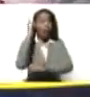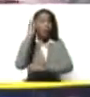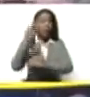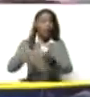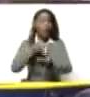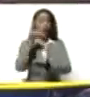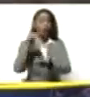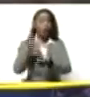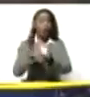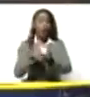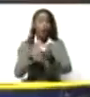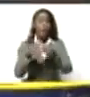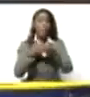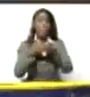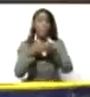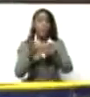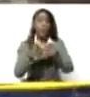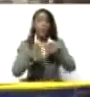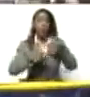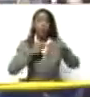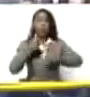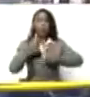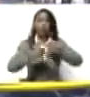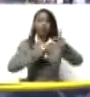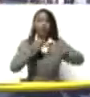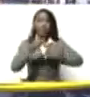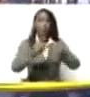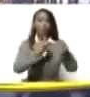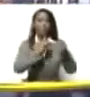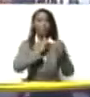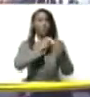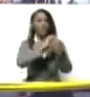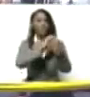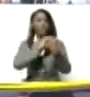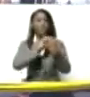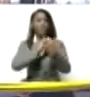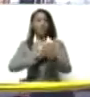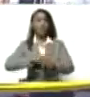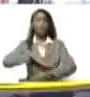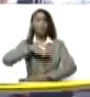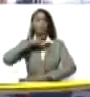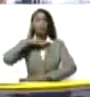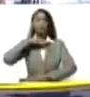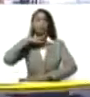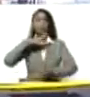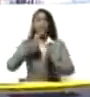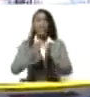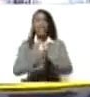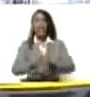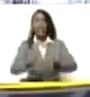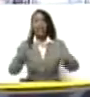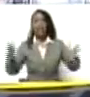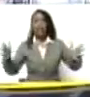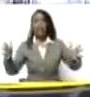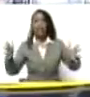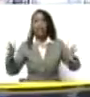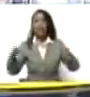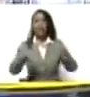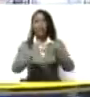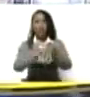y activando los 17 motores de la agenda económica